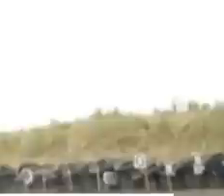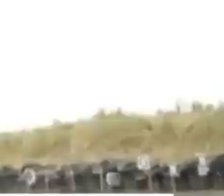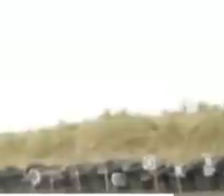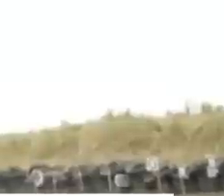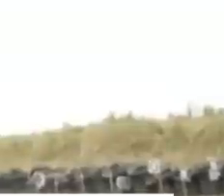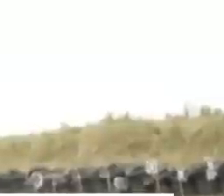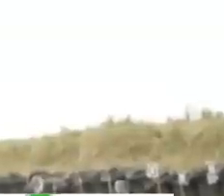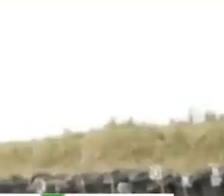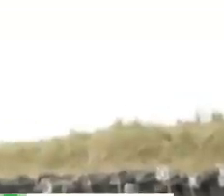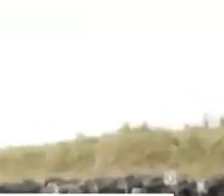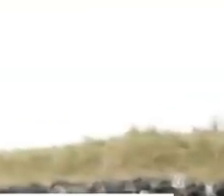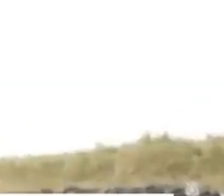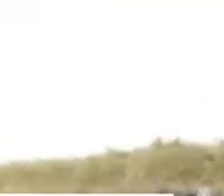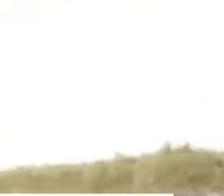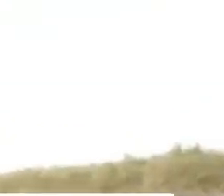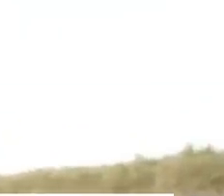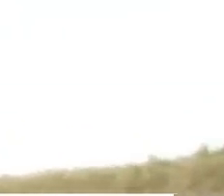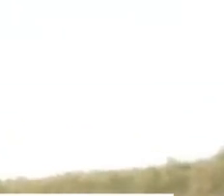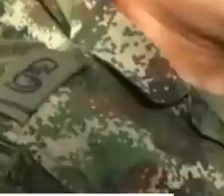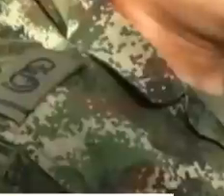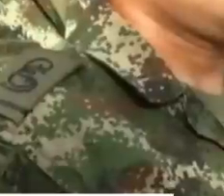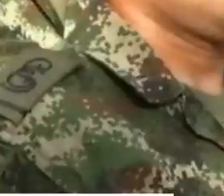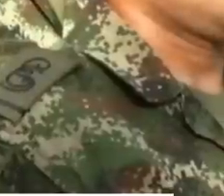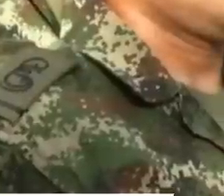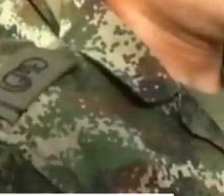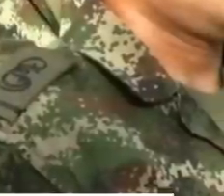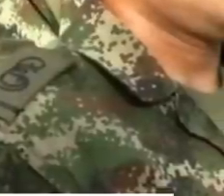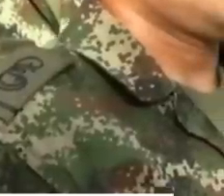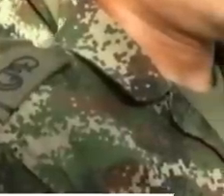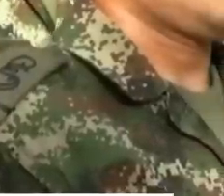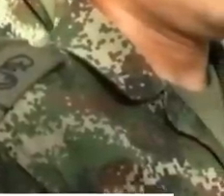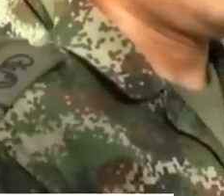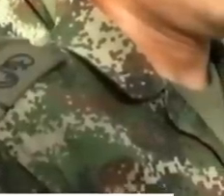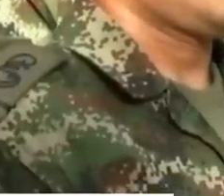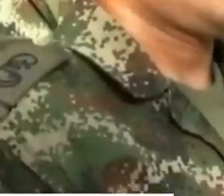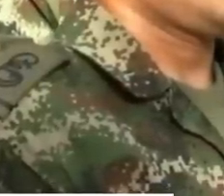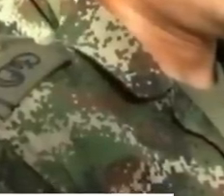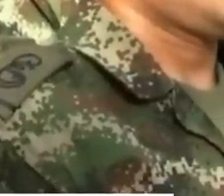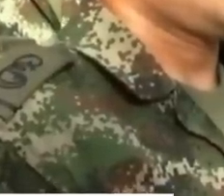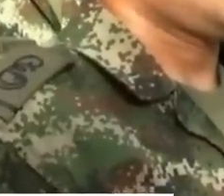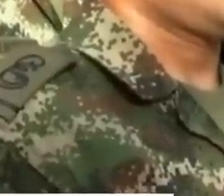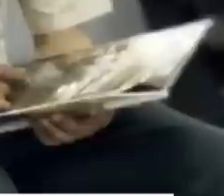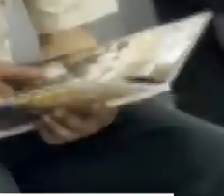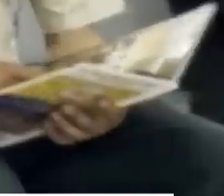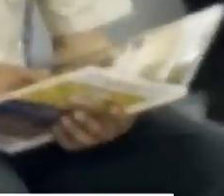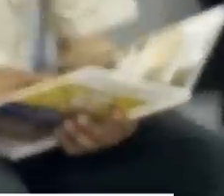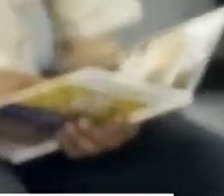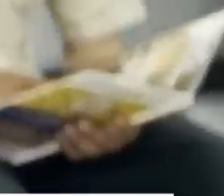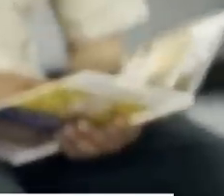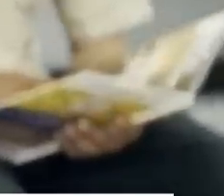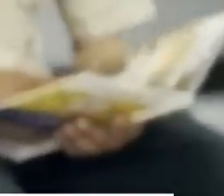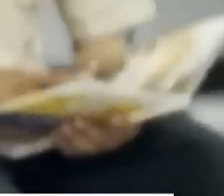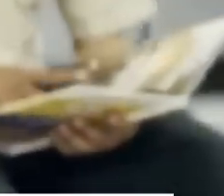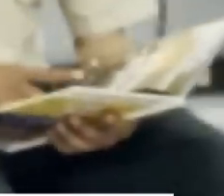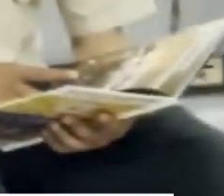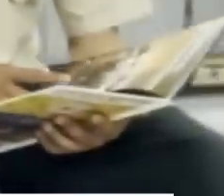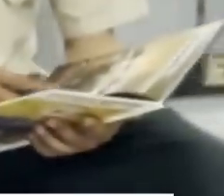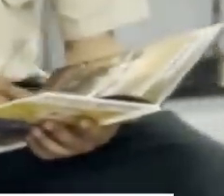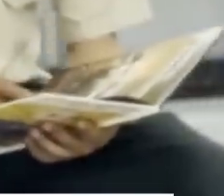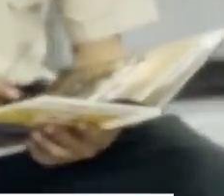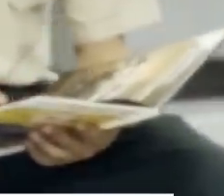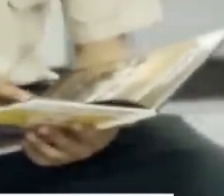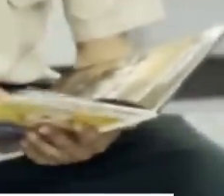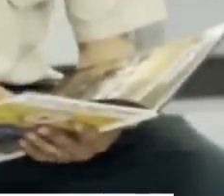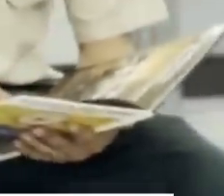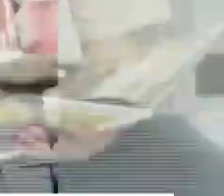voluntaria. Tres décadas después, esta posibilidad que abre las puertas a unas fuerzas militares más igualitarias en términos de género volverá